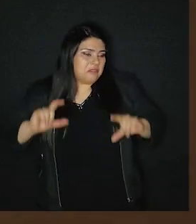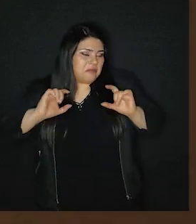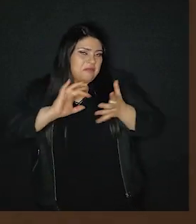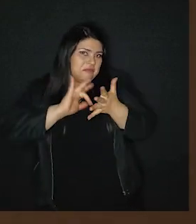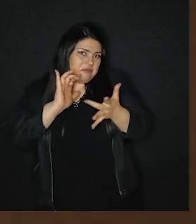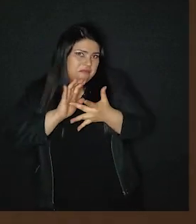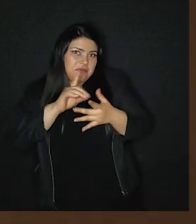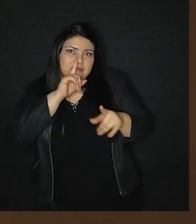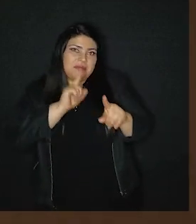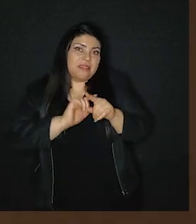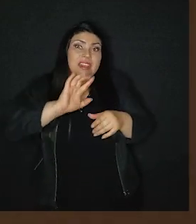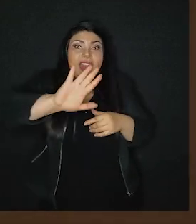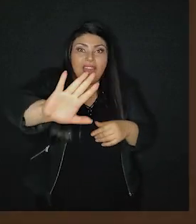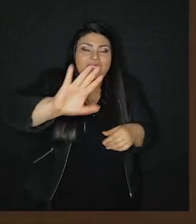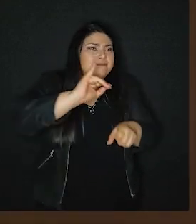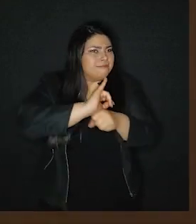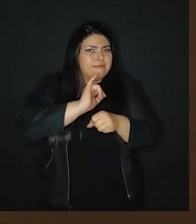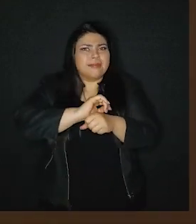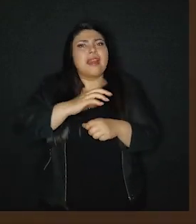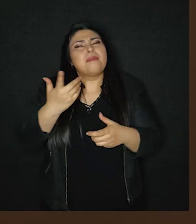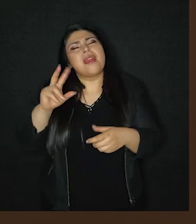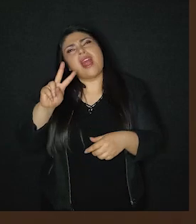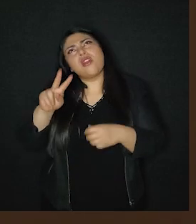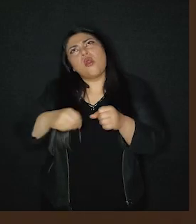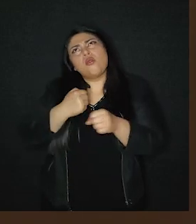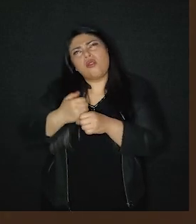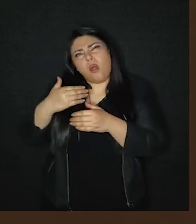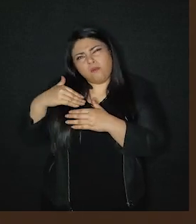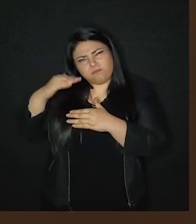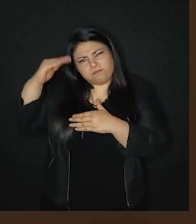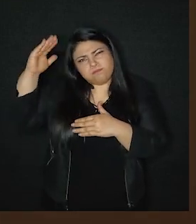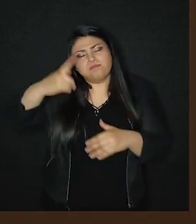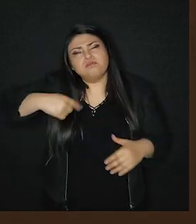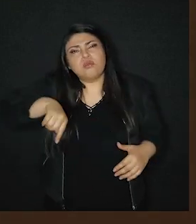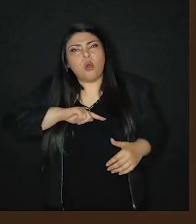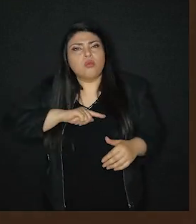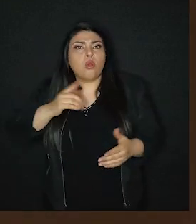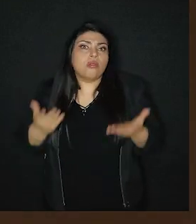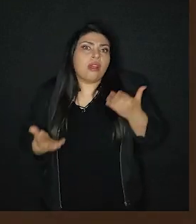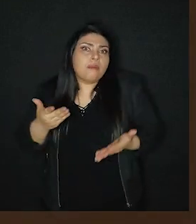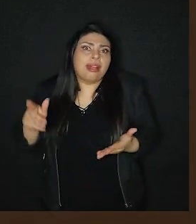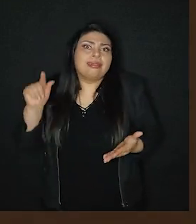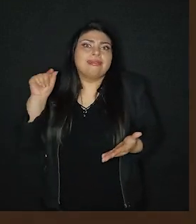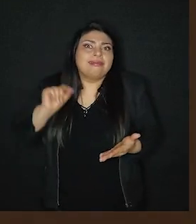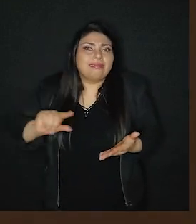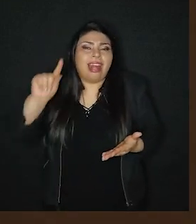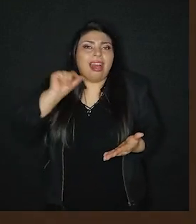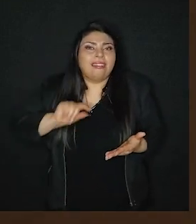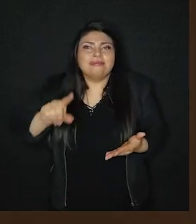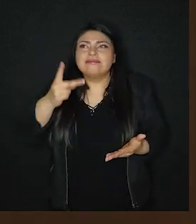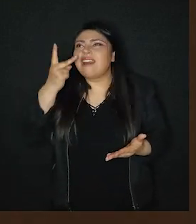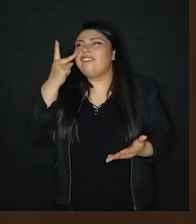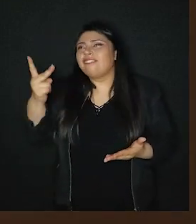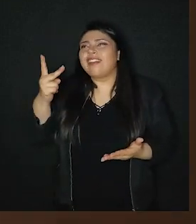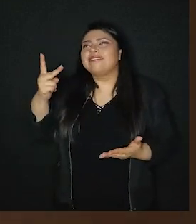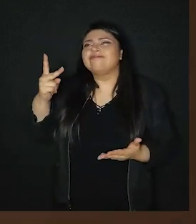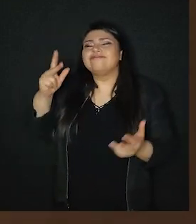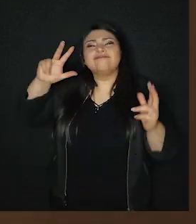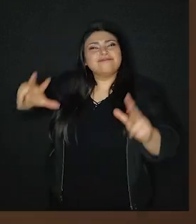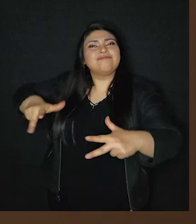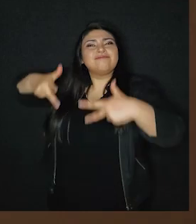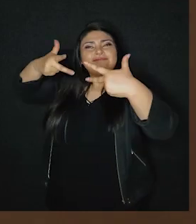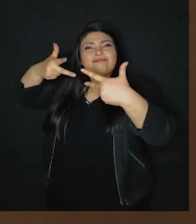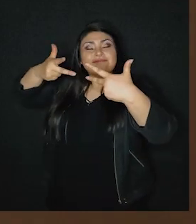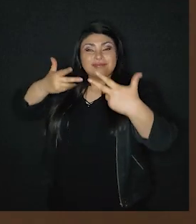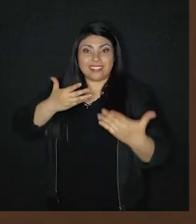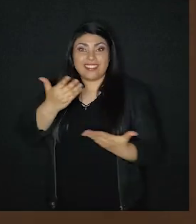estos últimos dos años un poco más tal vez nos acostumbramos a ver el servicio en línea los